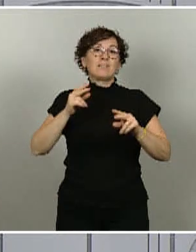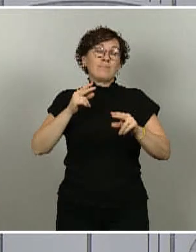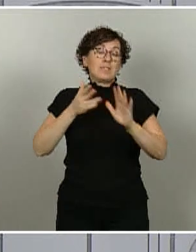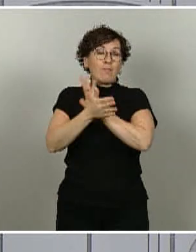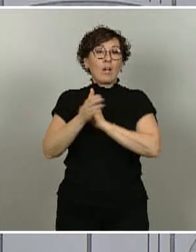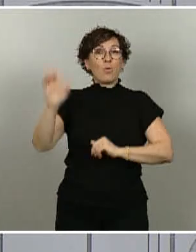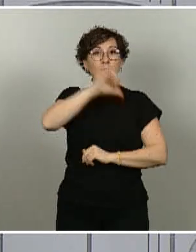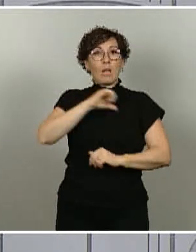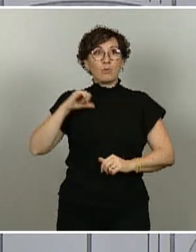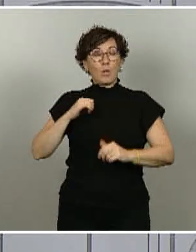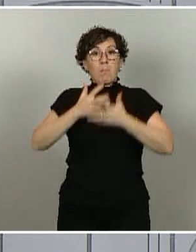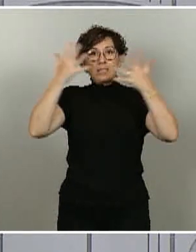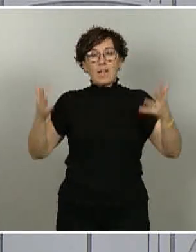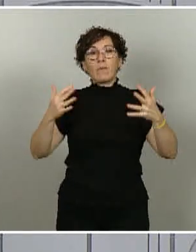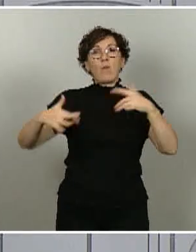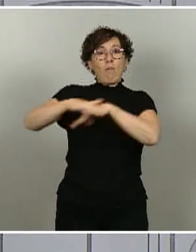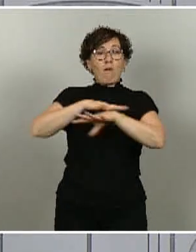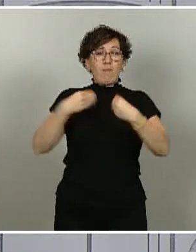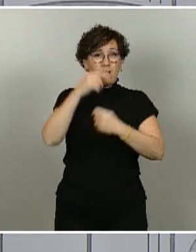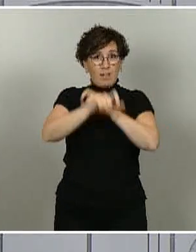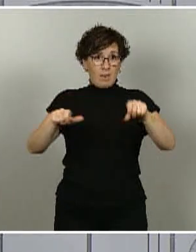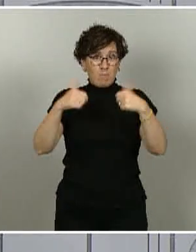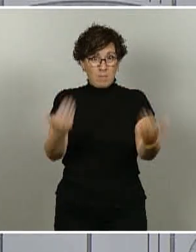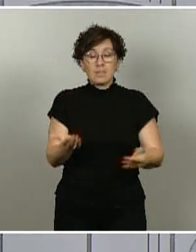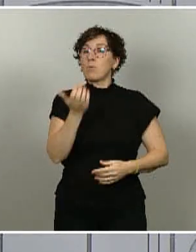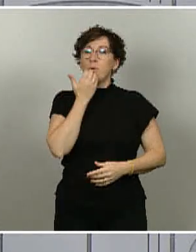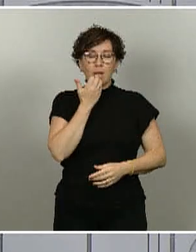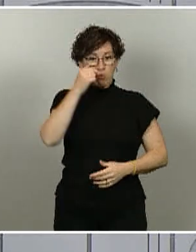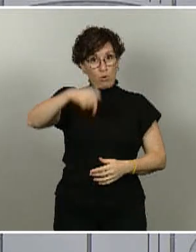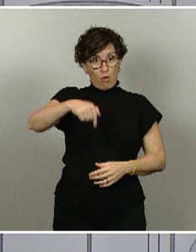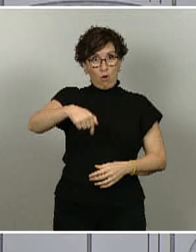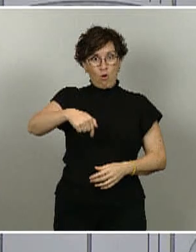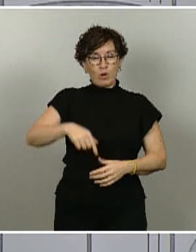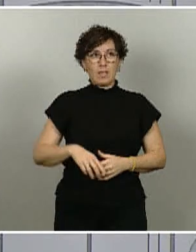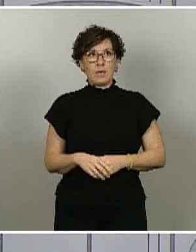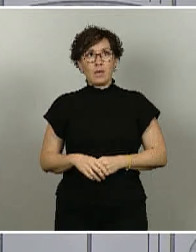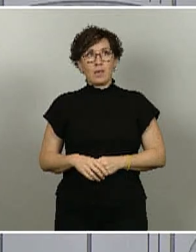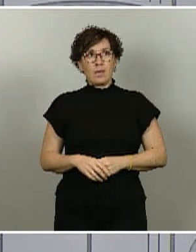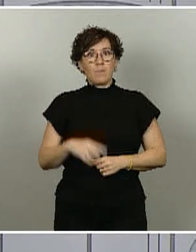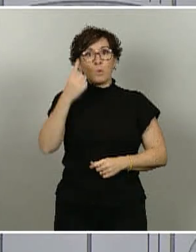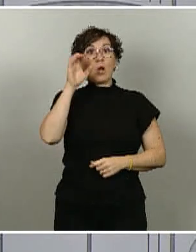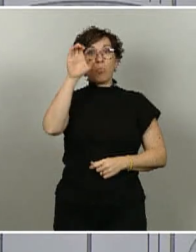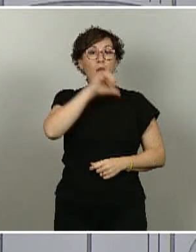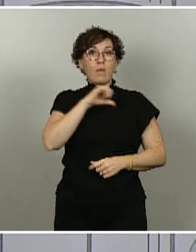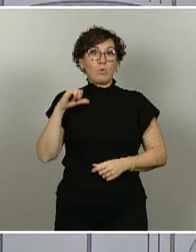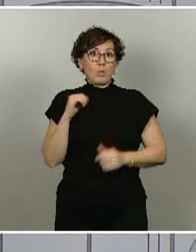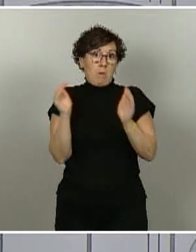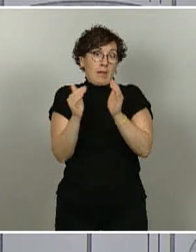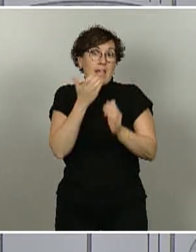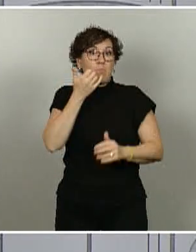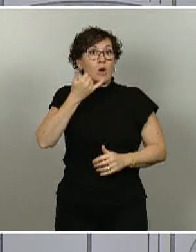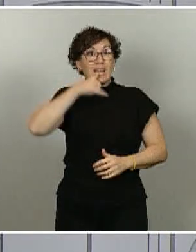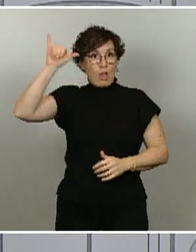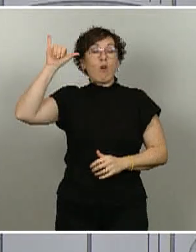grandes. En el día de hoy, en cambio, por ejemplo, tenemos que valorar una comunidad relativamente pequeña como La Rioja, sí que ha notificado algunos fallecidos